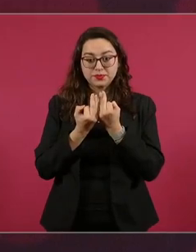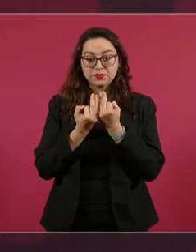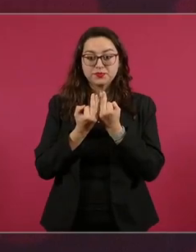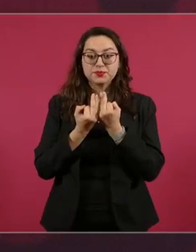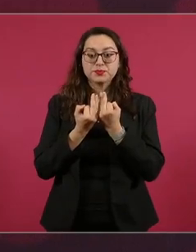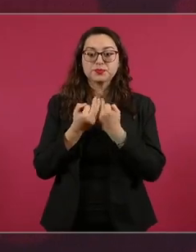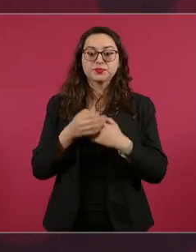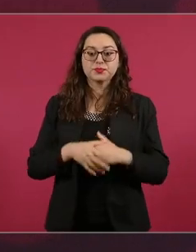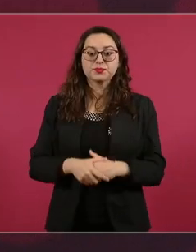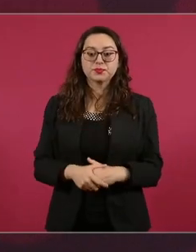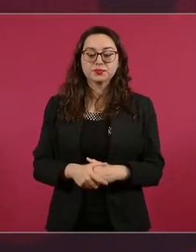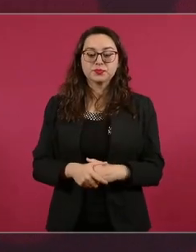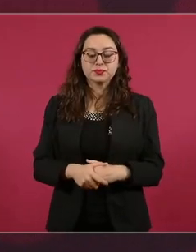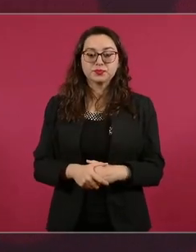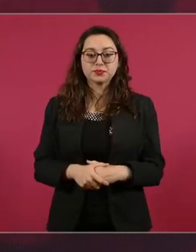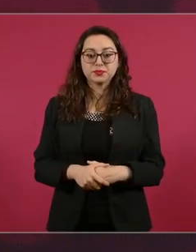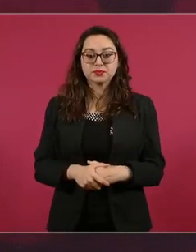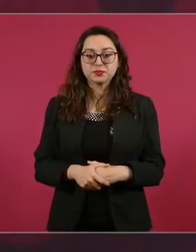esto no tiene